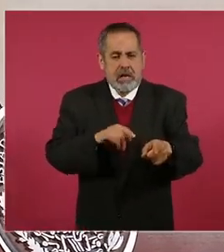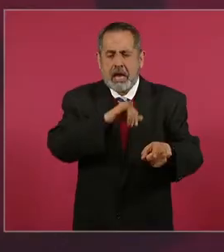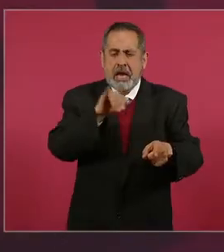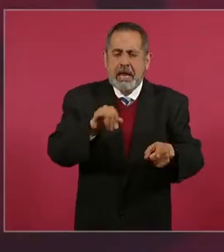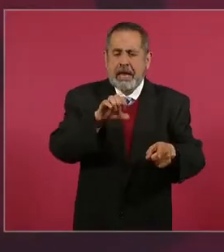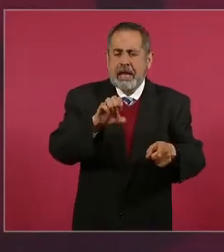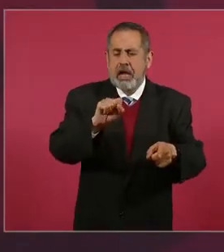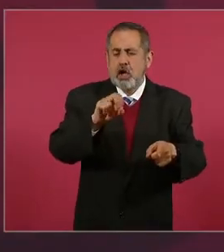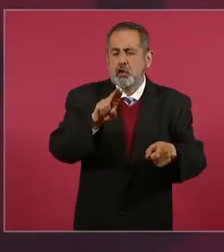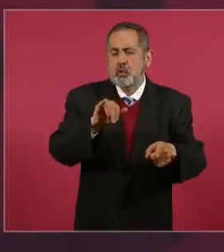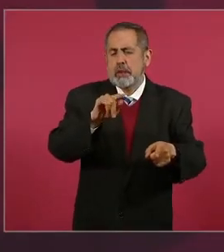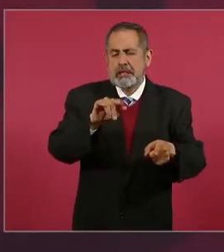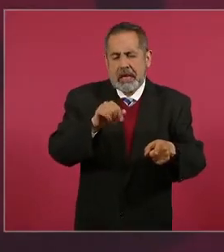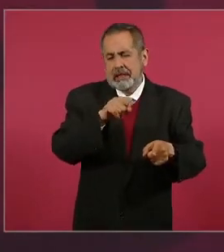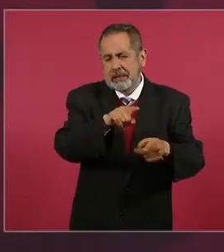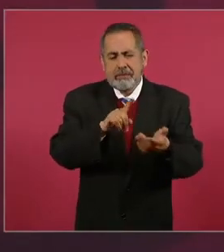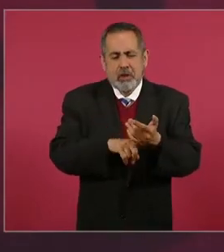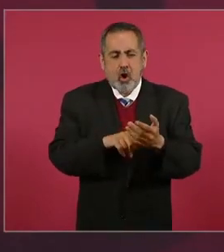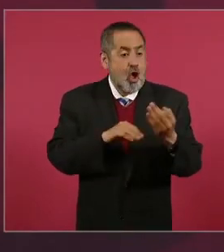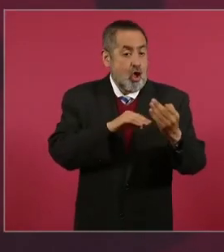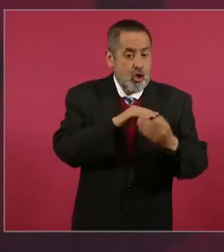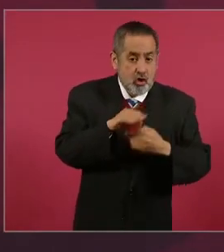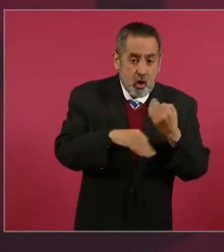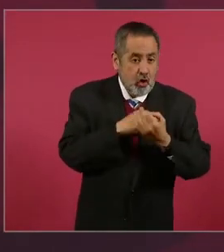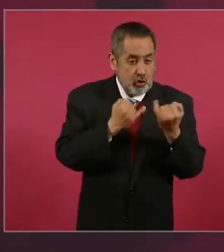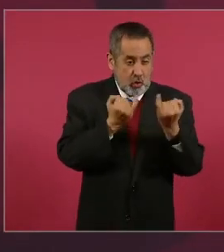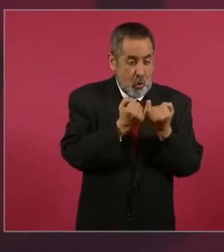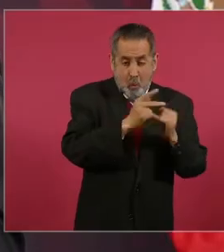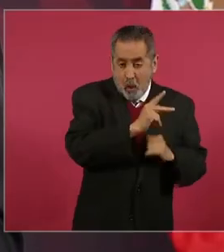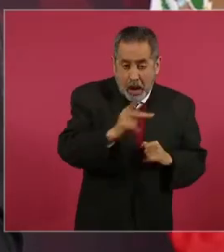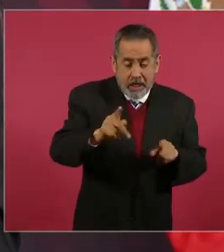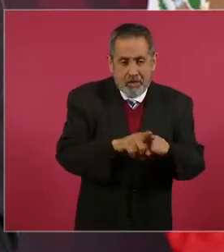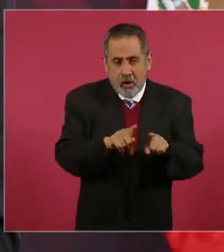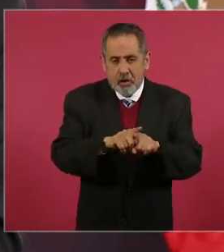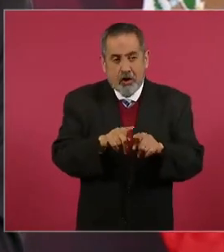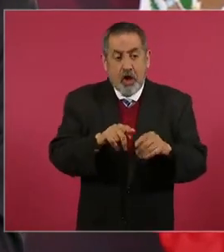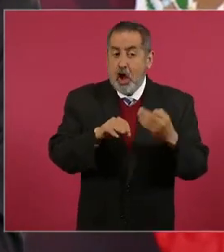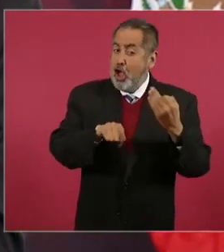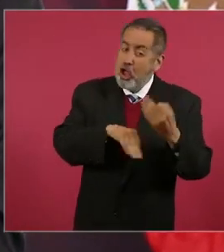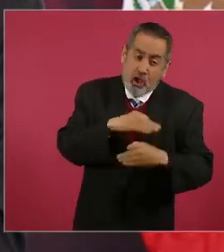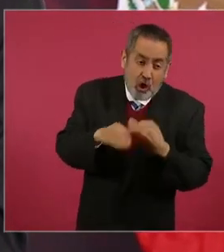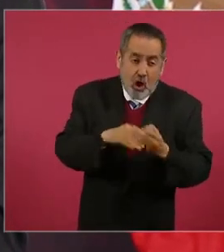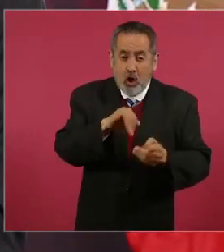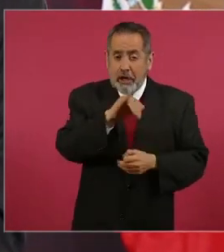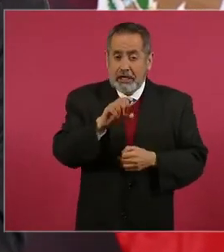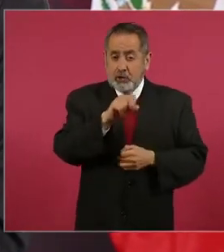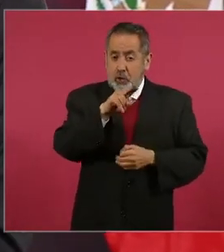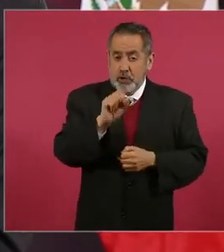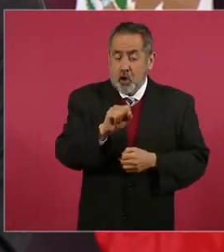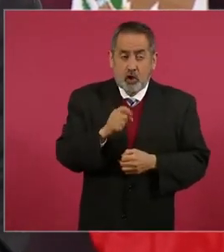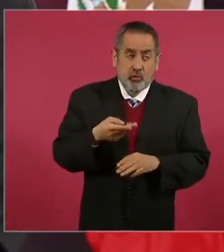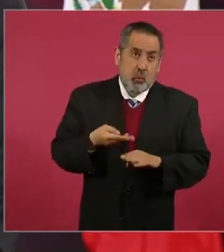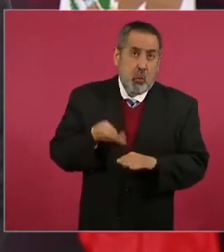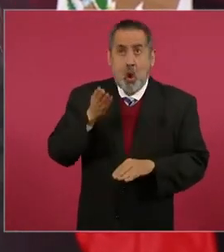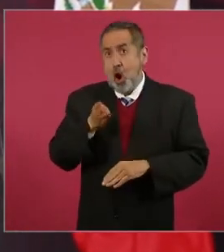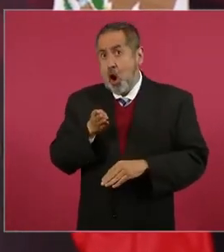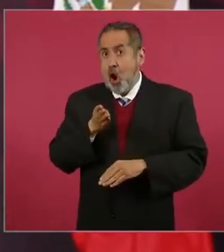jesuitas, pero no todos son jesuitas, ni todos los jesuitas son también